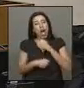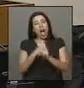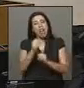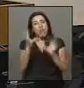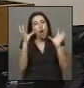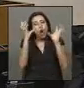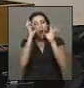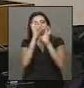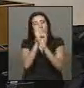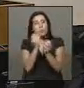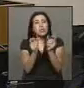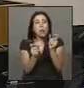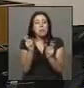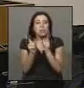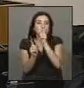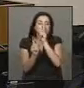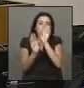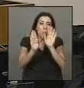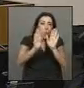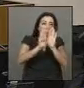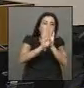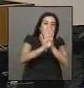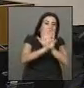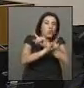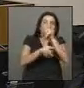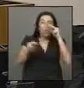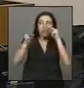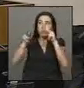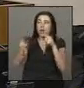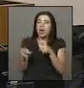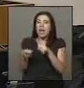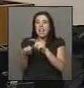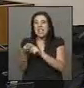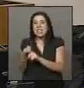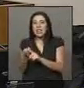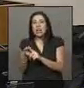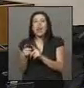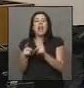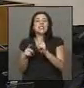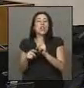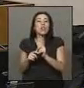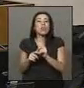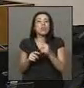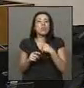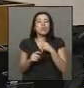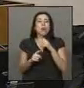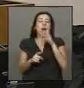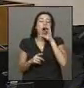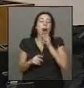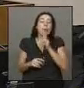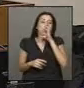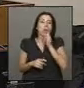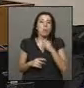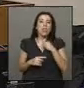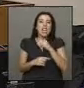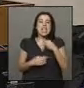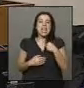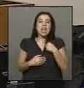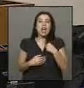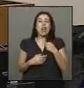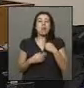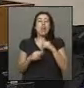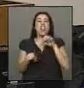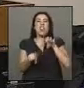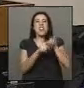años de muchas personas que tuvieron que esconderse a la vista de todos, casándose, negándose a sí mismas, años de discriminación, de humor